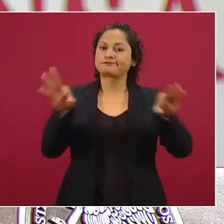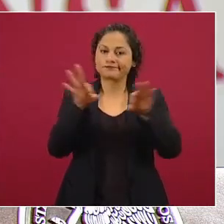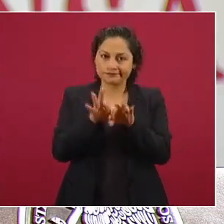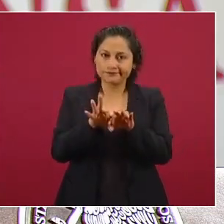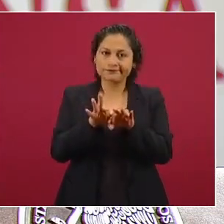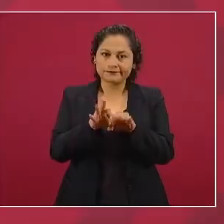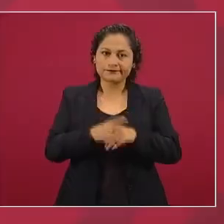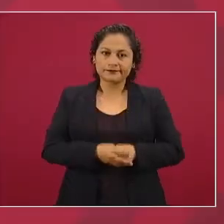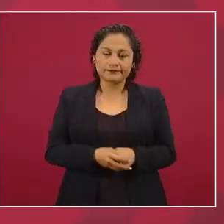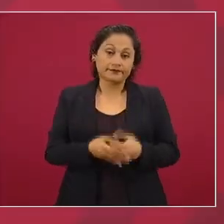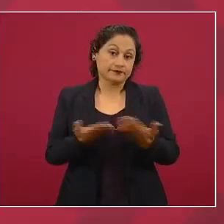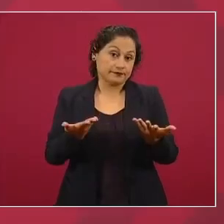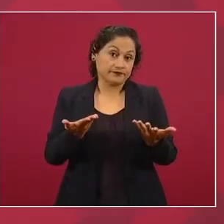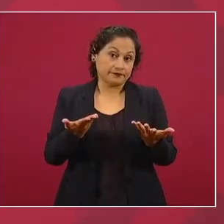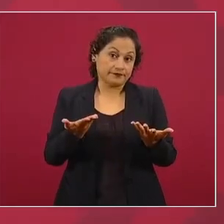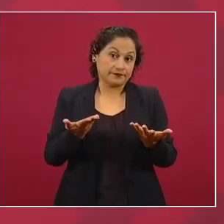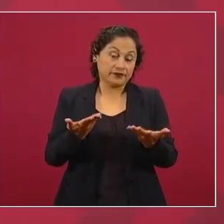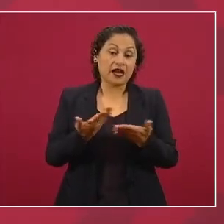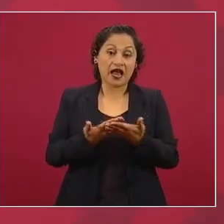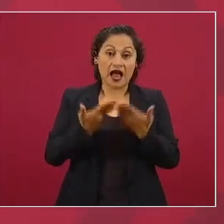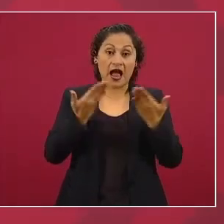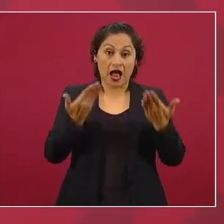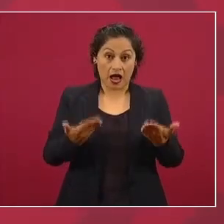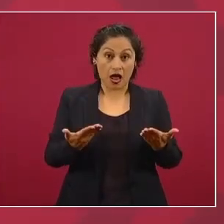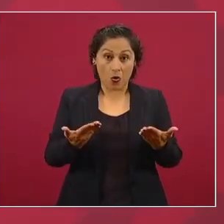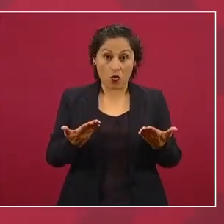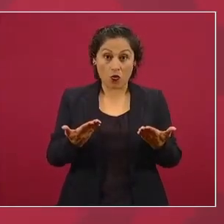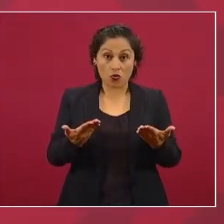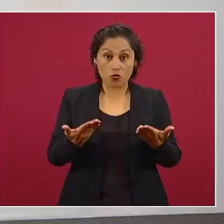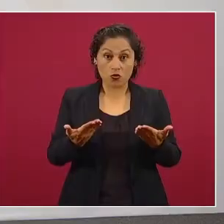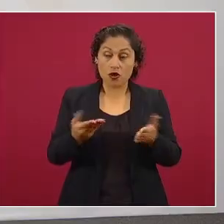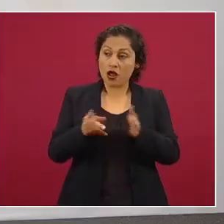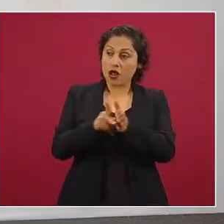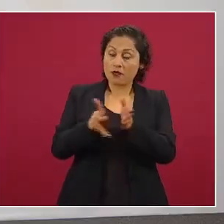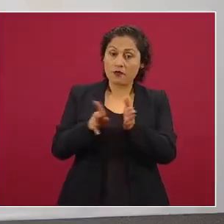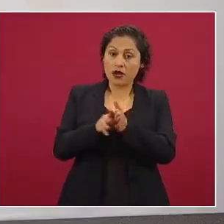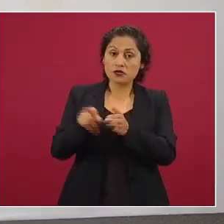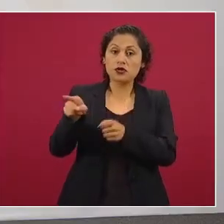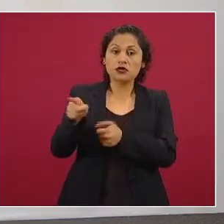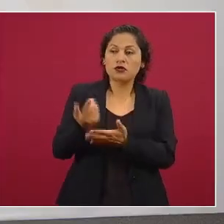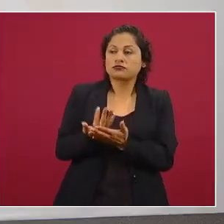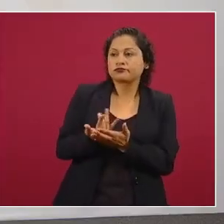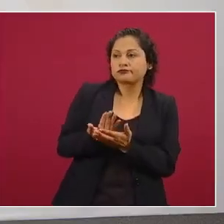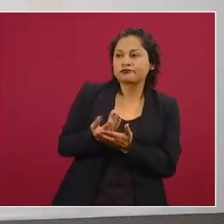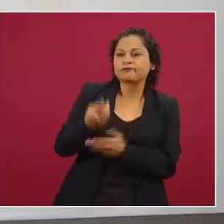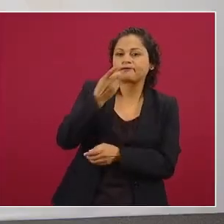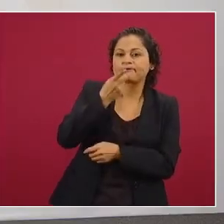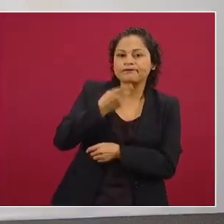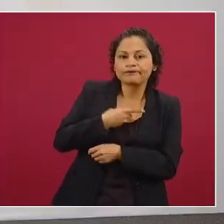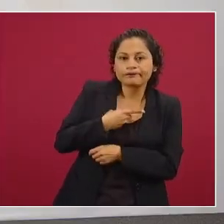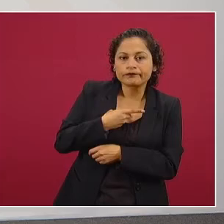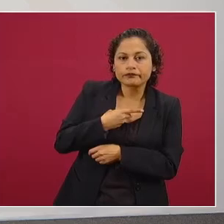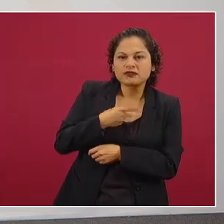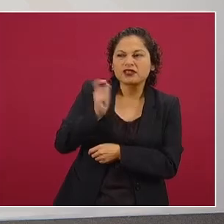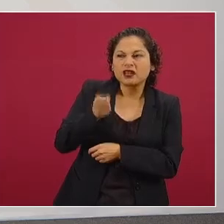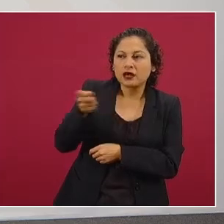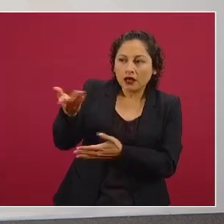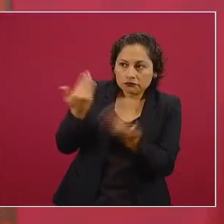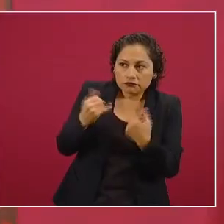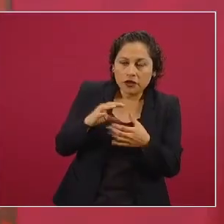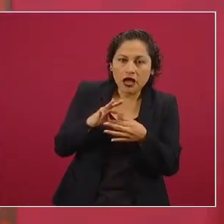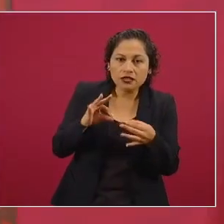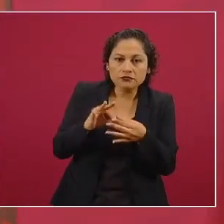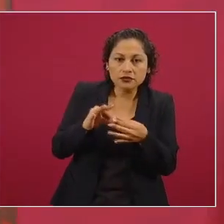Entonces, no es esperar a que publiquen la carta aclaratoria